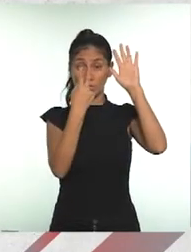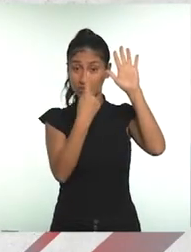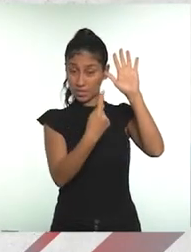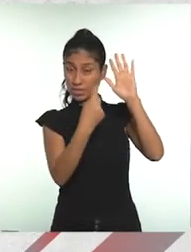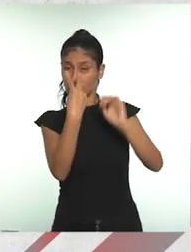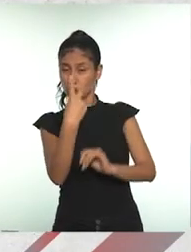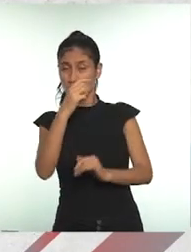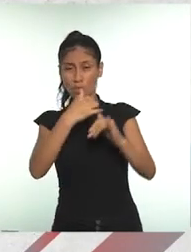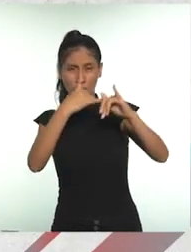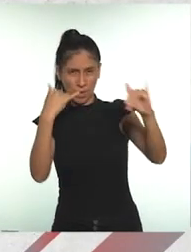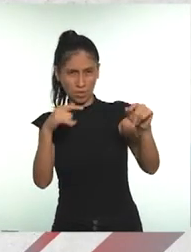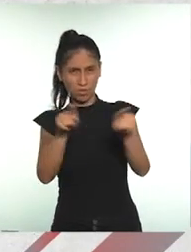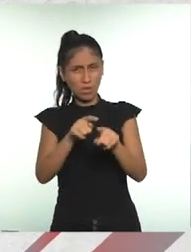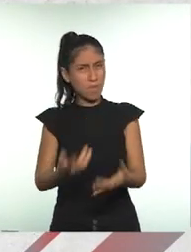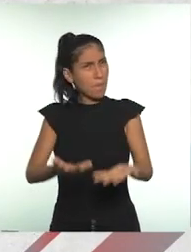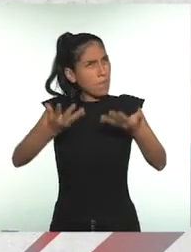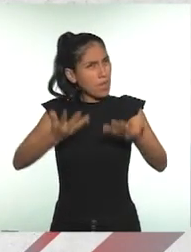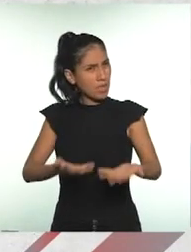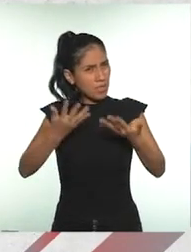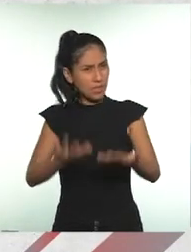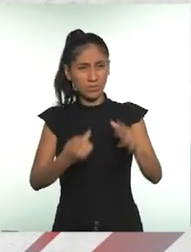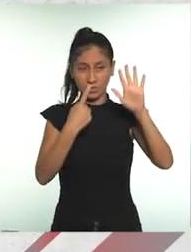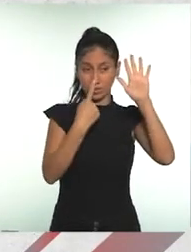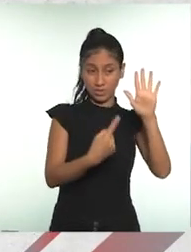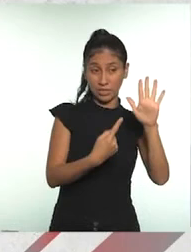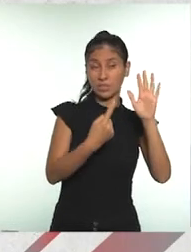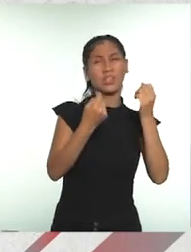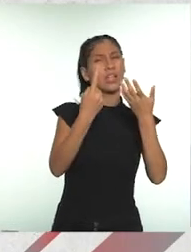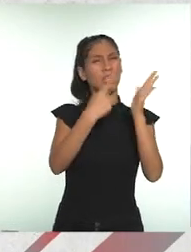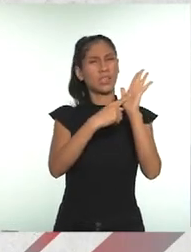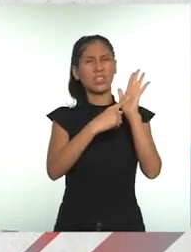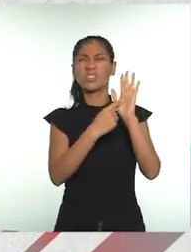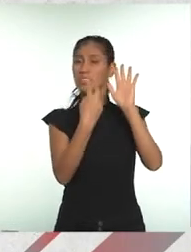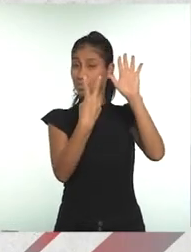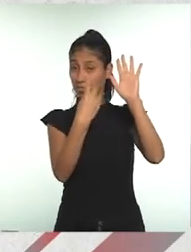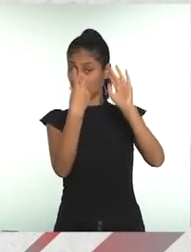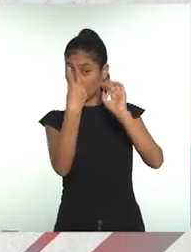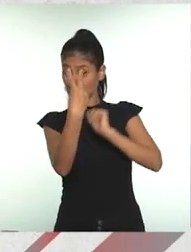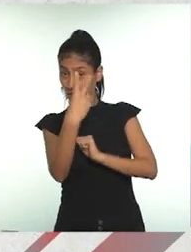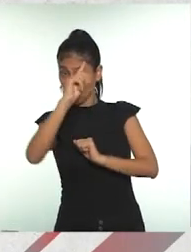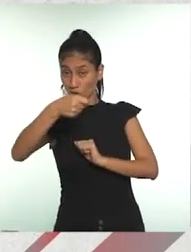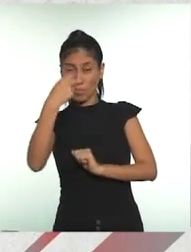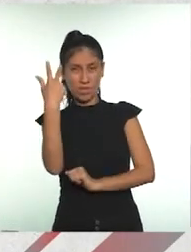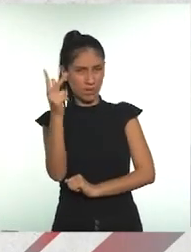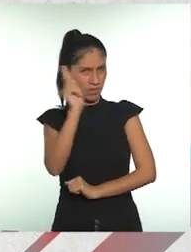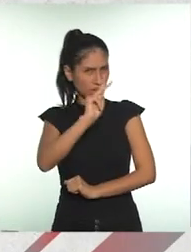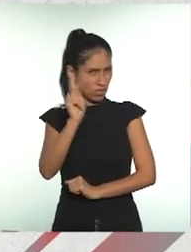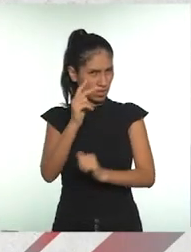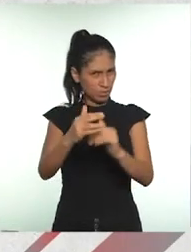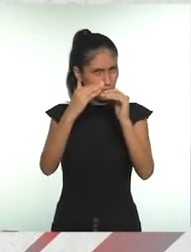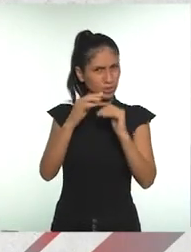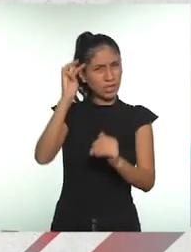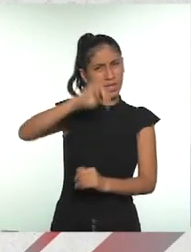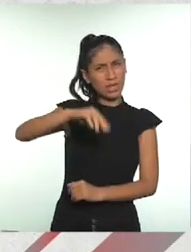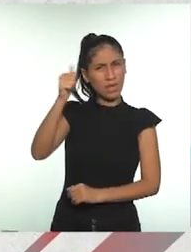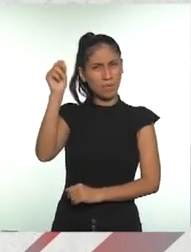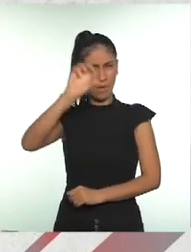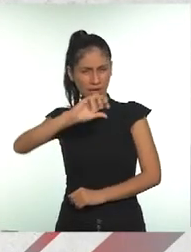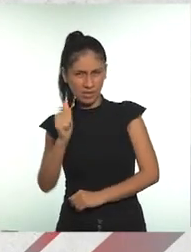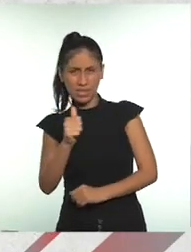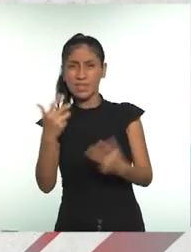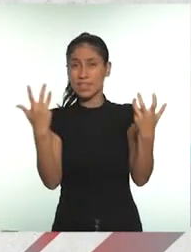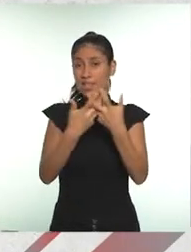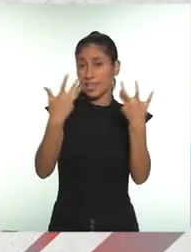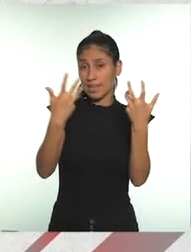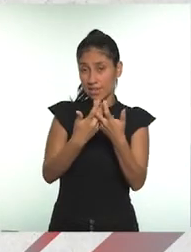pesa 72,3 kilogramos. Supongo que para hacer el cálculo del IMC, la masa debe estar dada en kilogramos